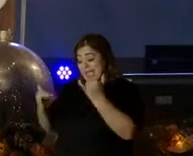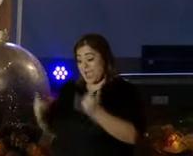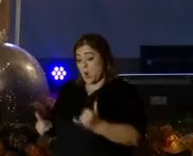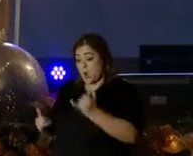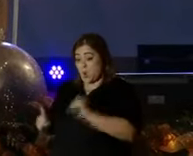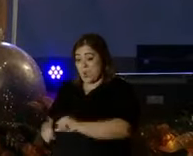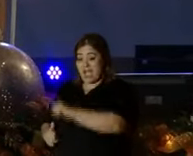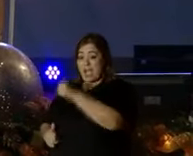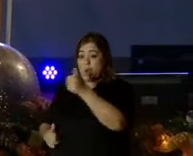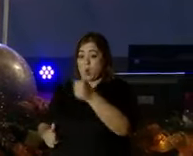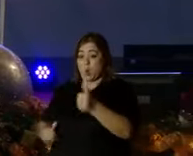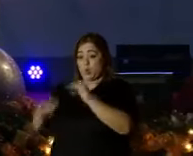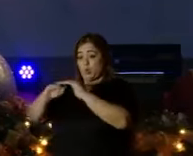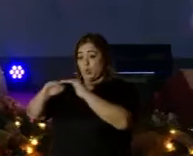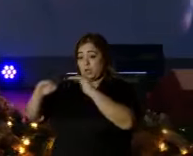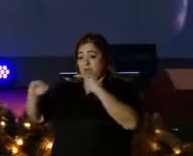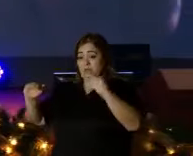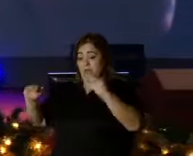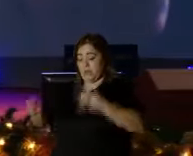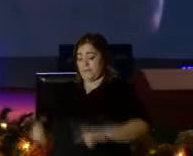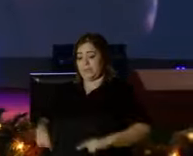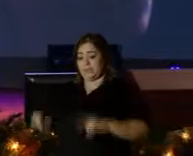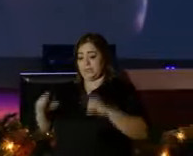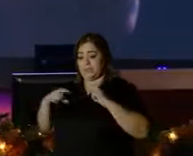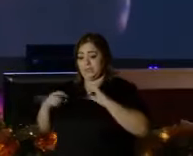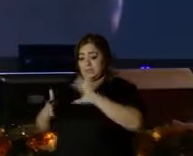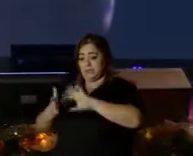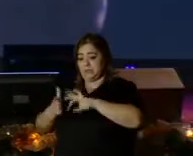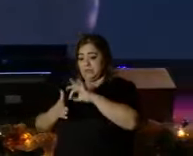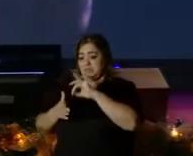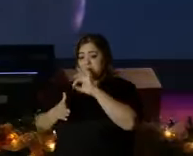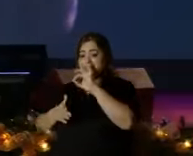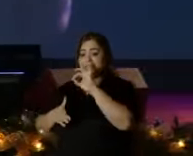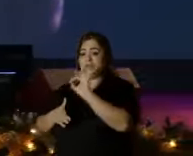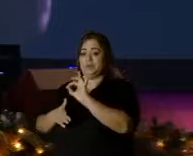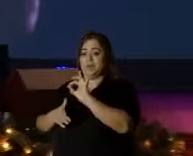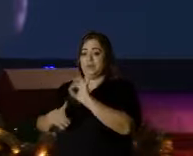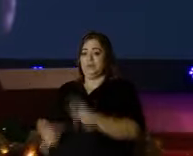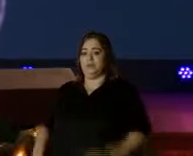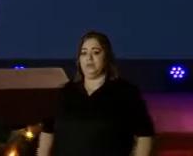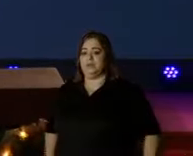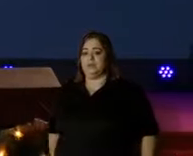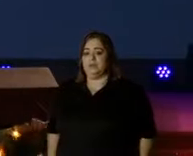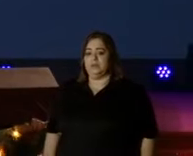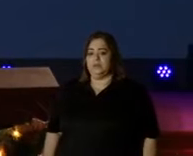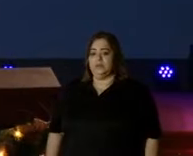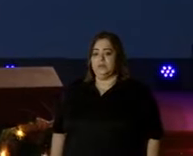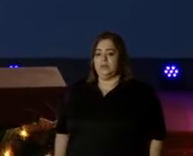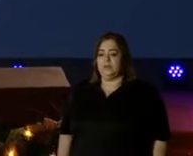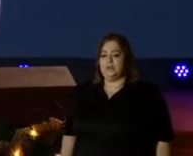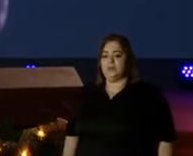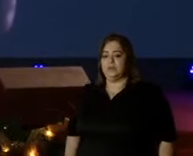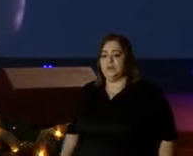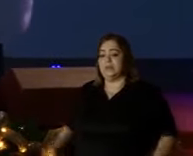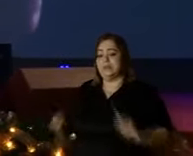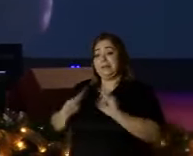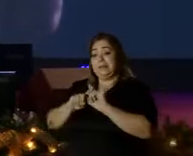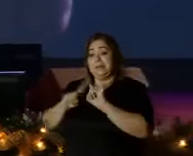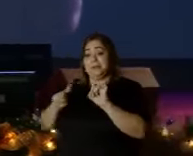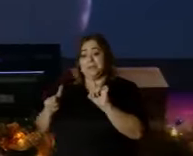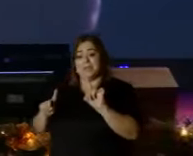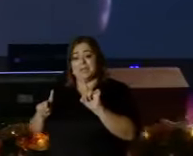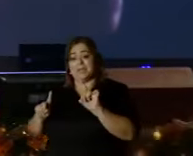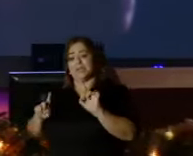espiritual. Y tú los extrañas y tú los amas. Y está bien que los ames y ores por ellos, pero hay gente que